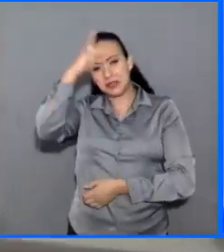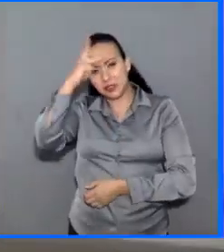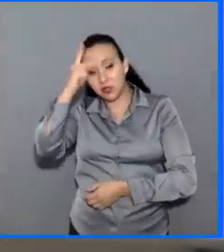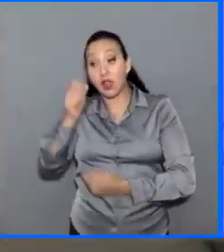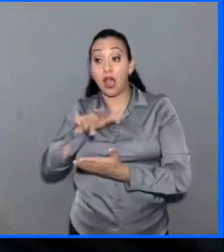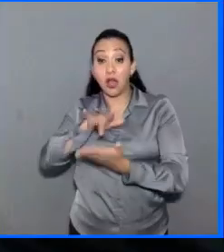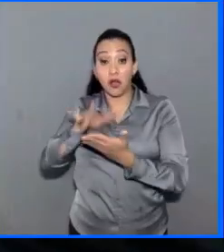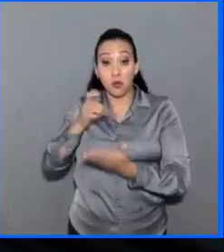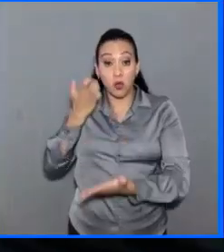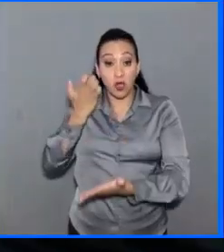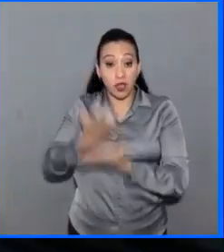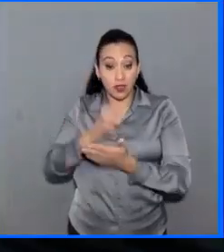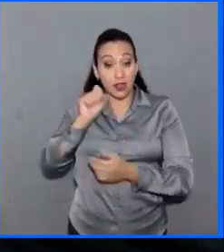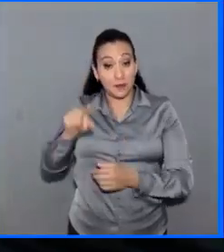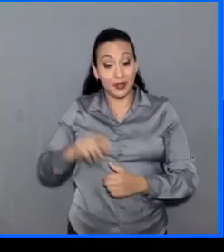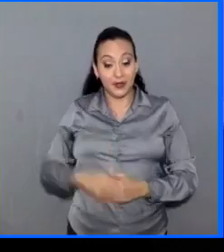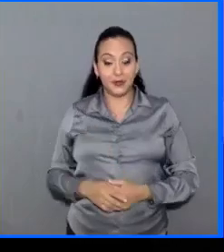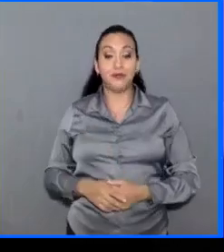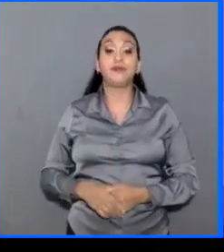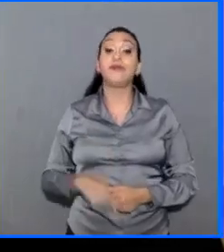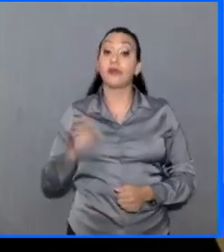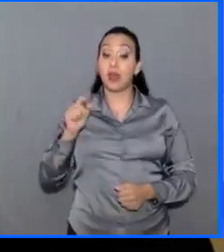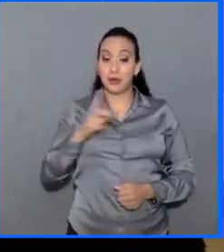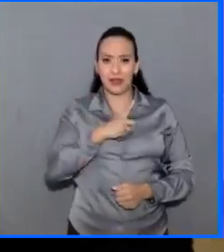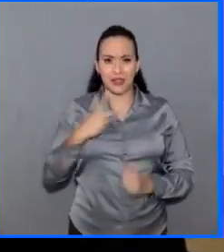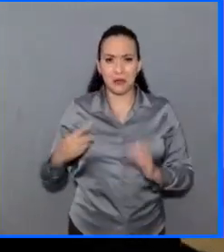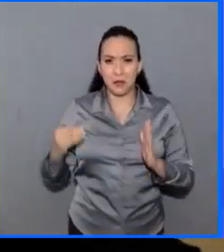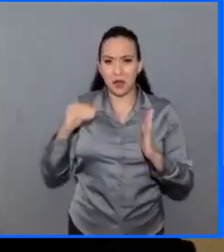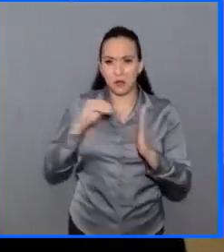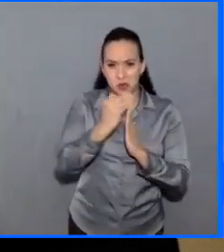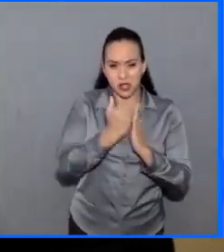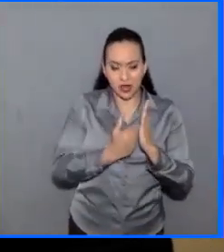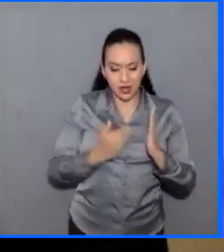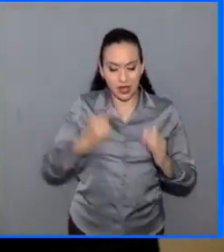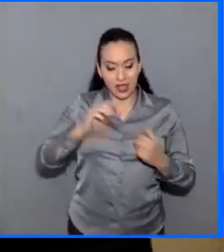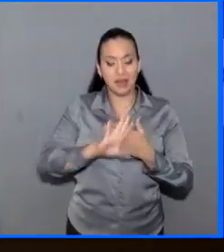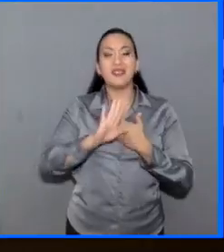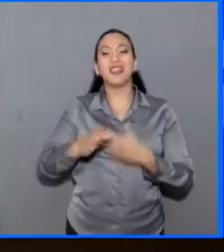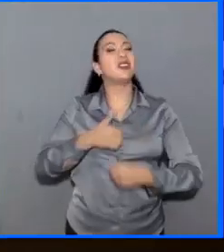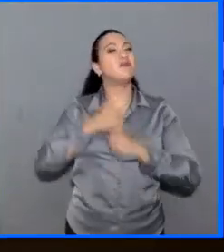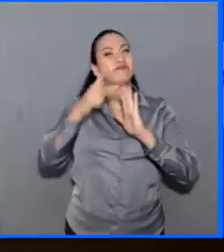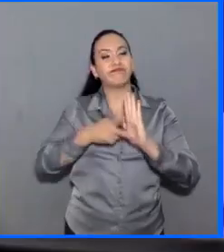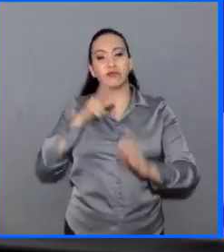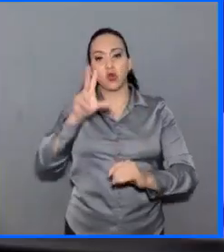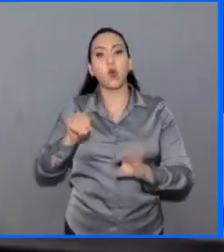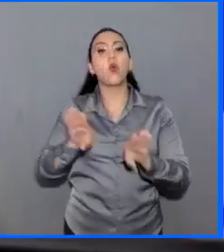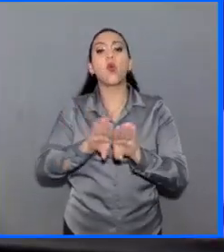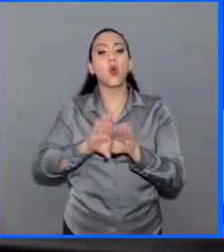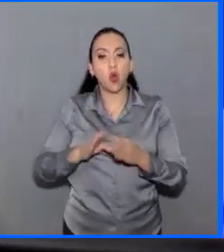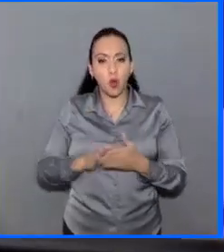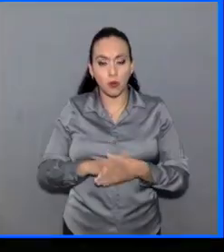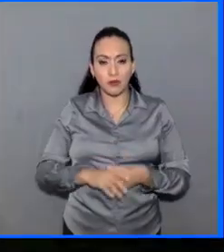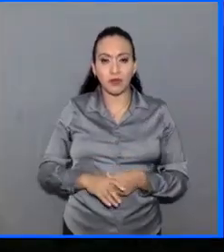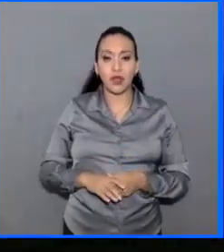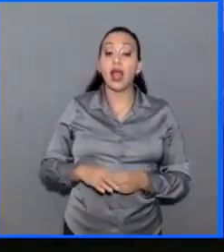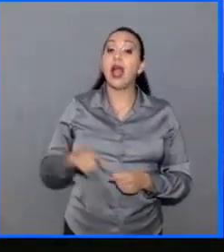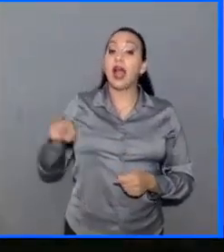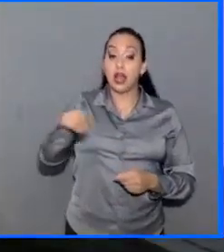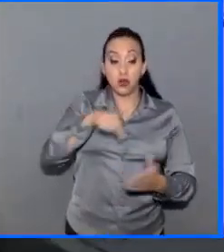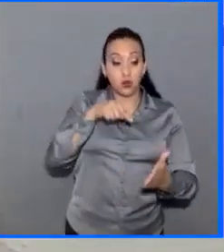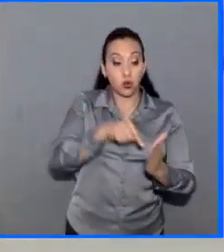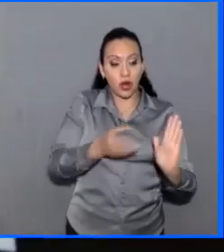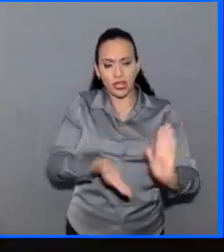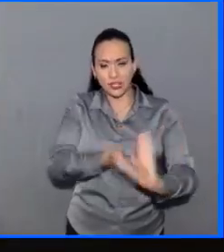habitacional. Además, deberá implementar medidas de no repetición mediante la pavimentación de caminos inseguros, vigilancia